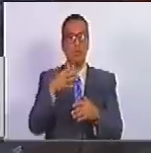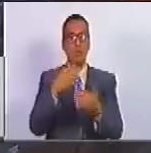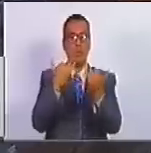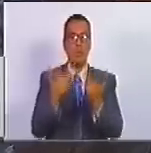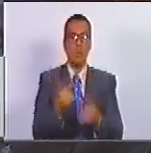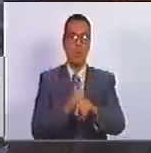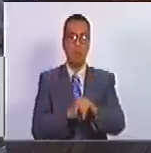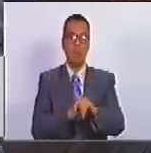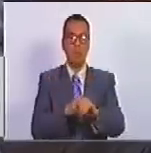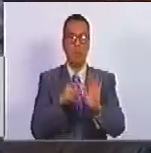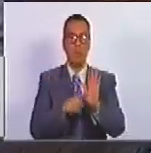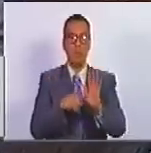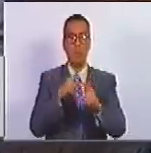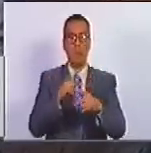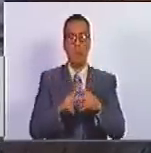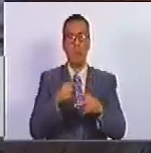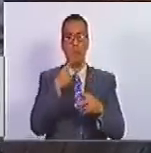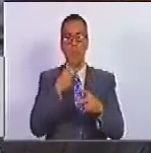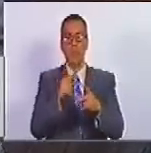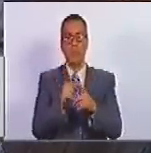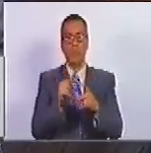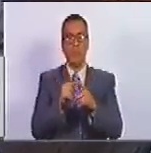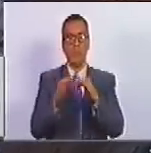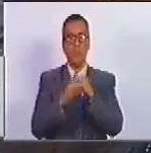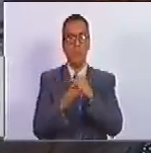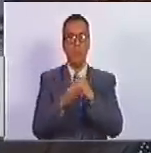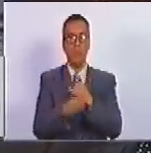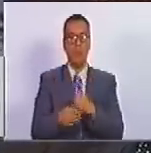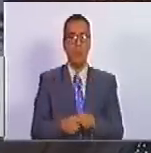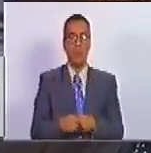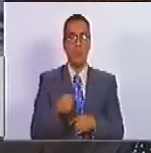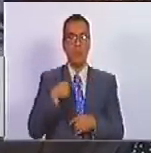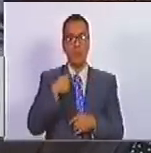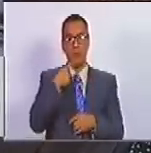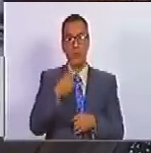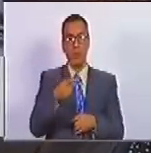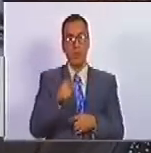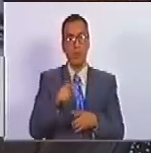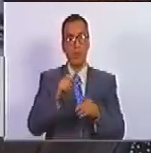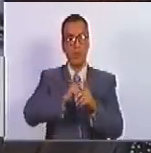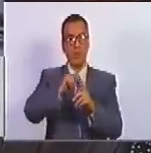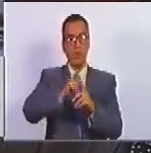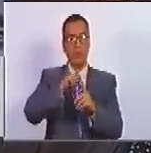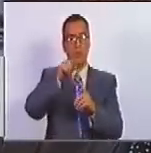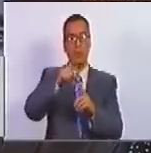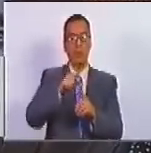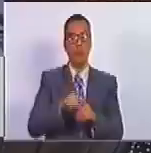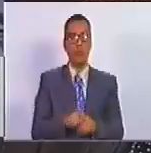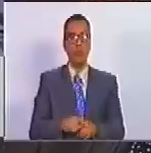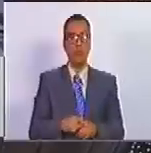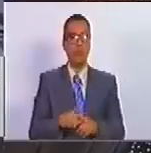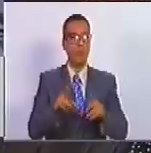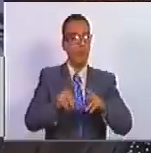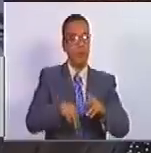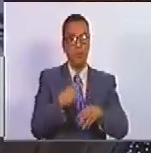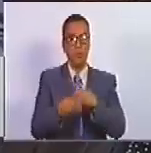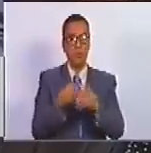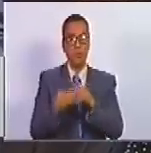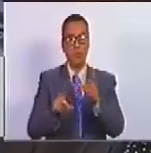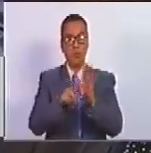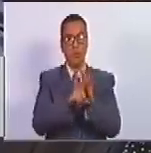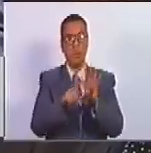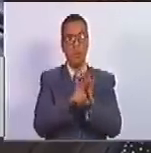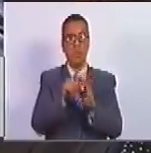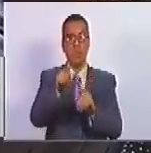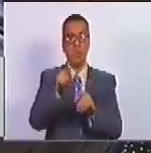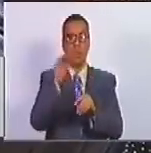ahora las tasas han venido siendo fijadas por los municipios. Entonces habría que enviar una tasa, pero esa remisión no se puede hacer a una ley que es un